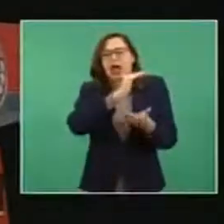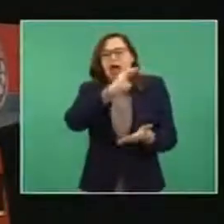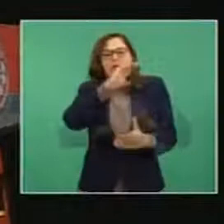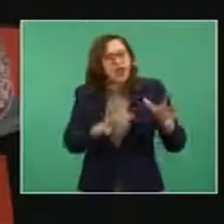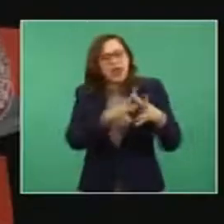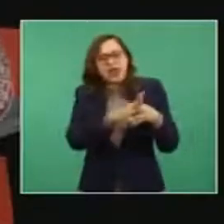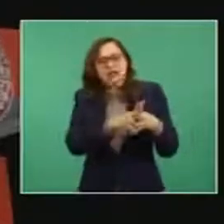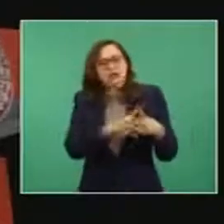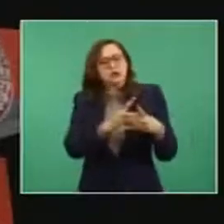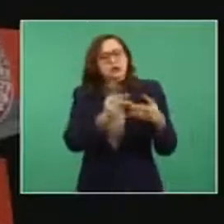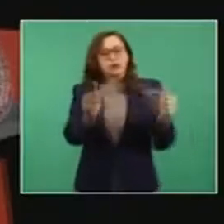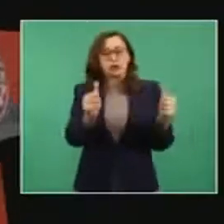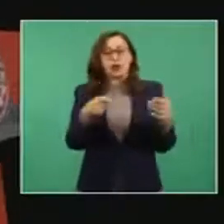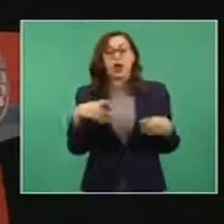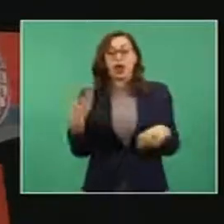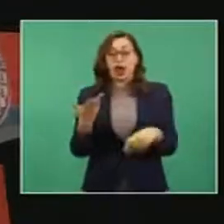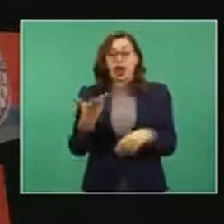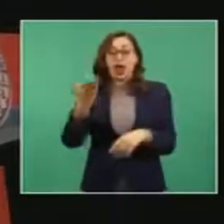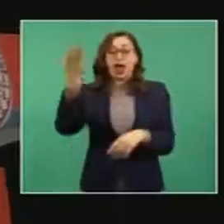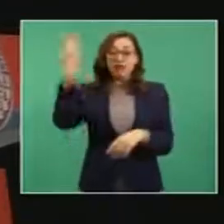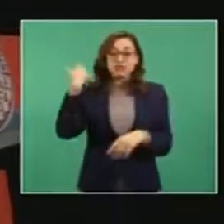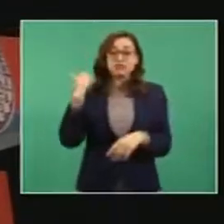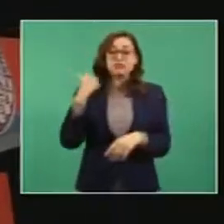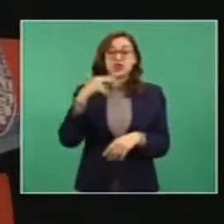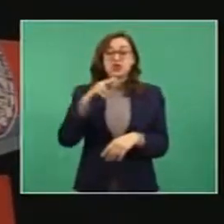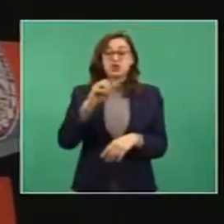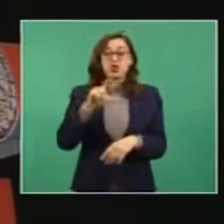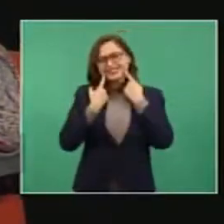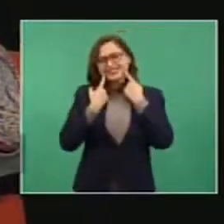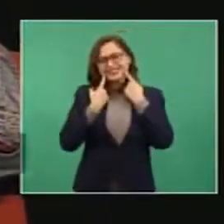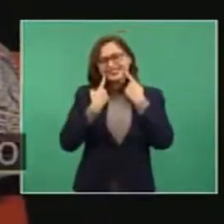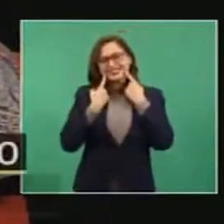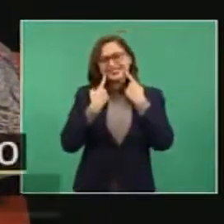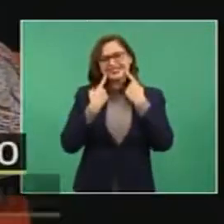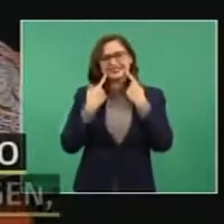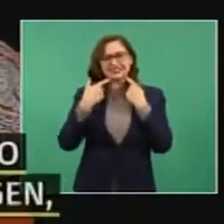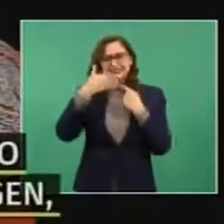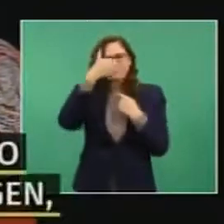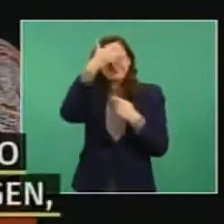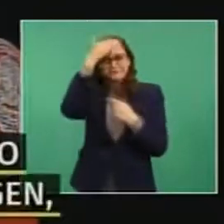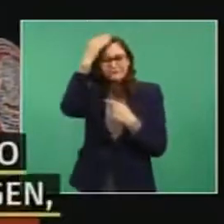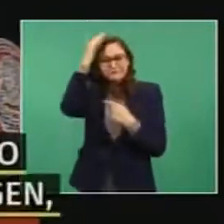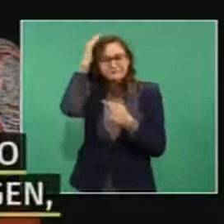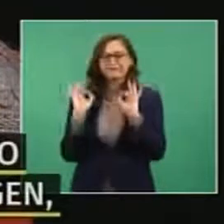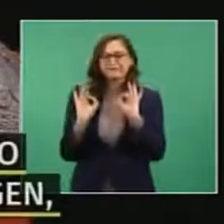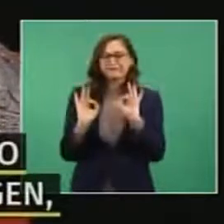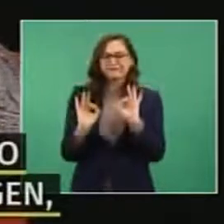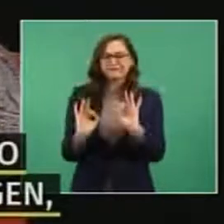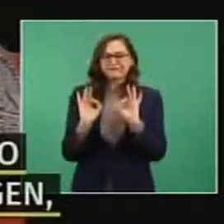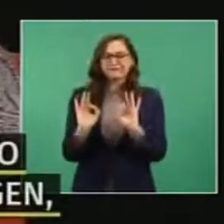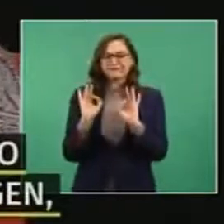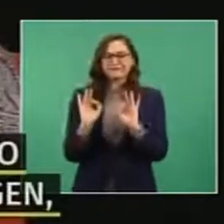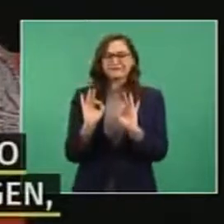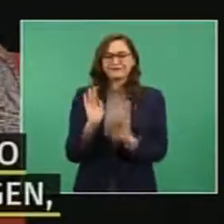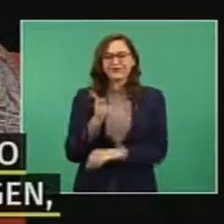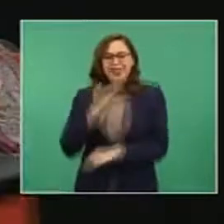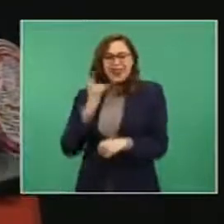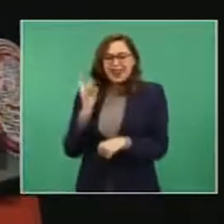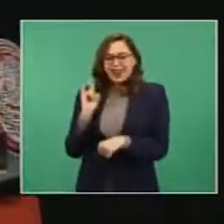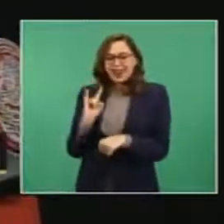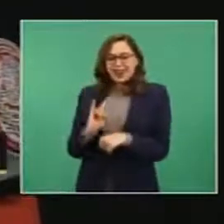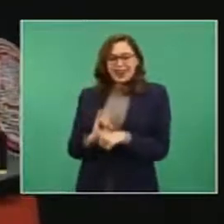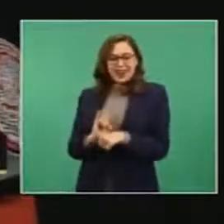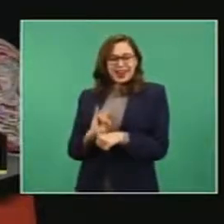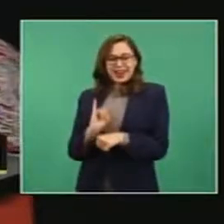Los publicistas del periodo neoliberal, además de la risa fingida, el peinado engominado y la falsedad en la